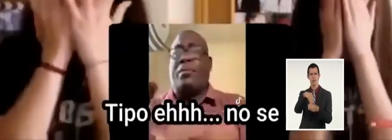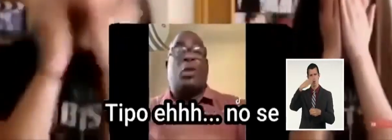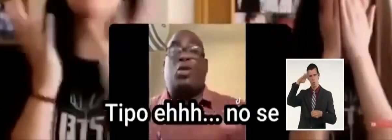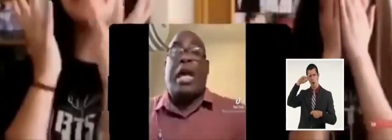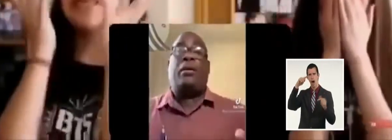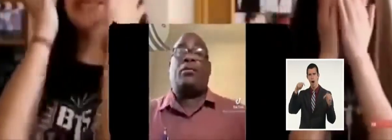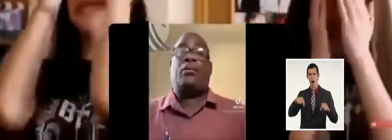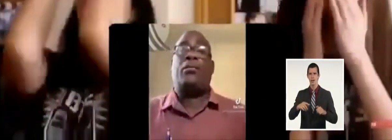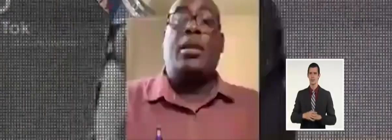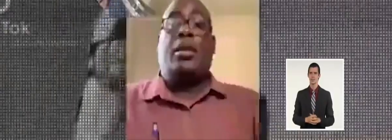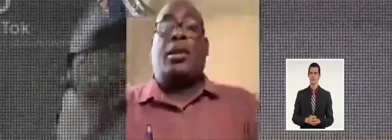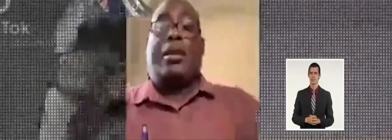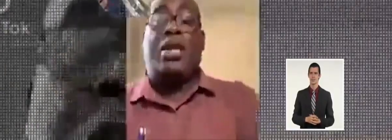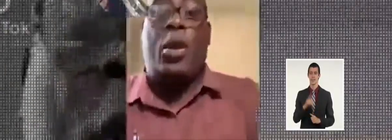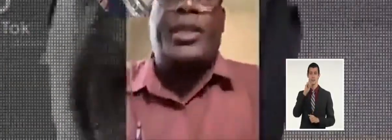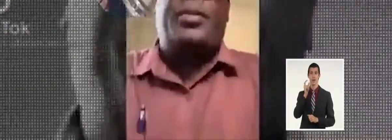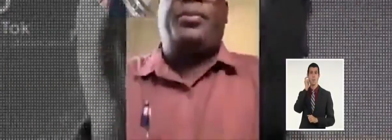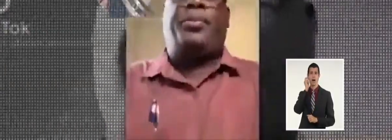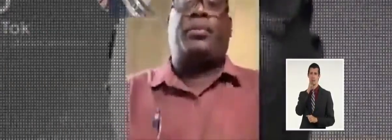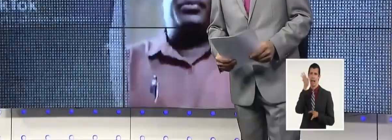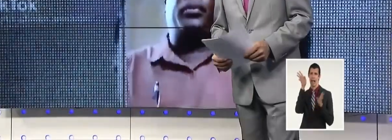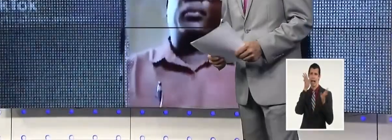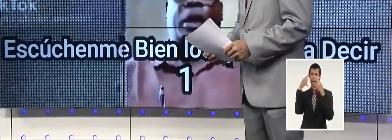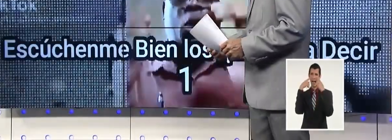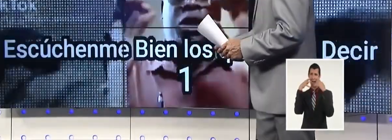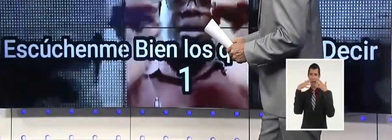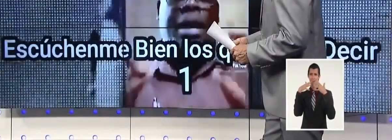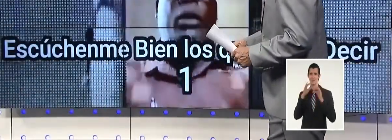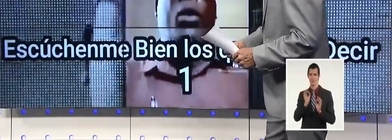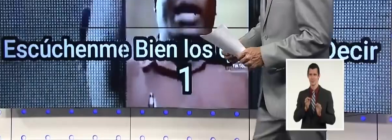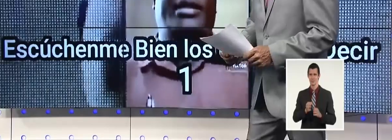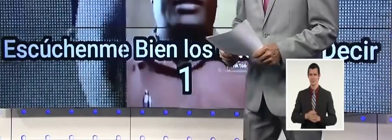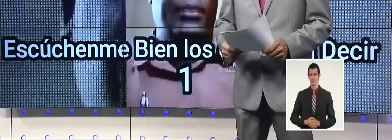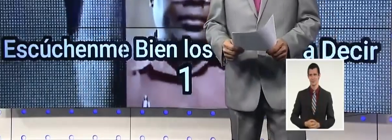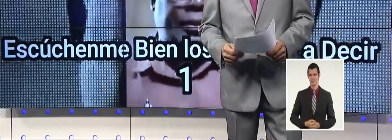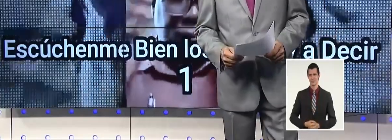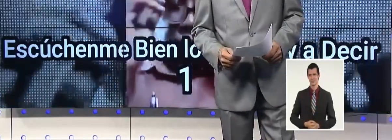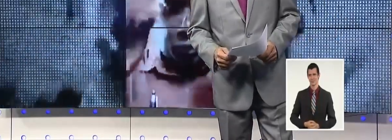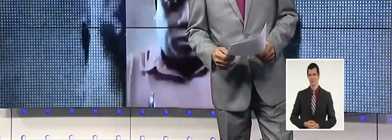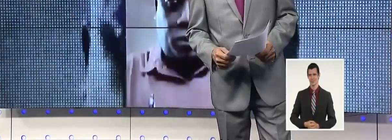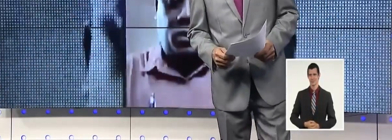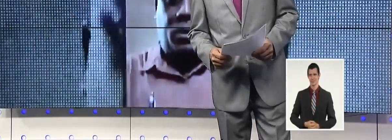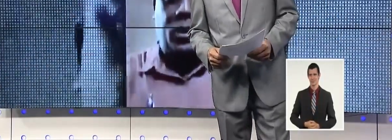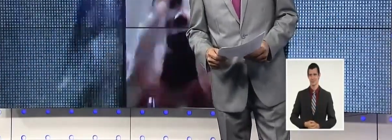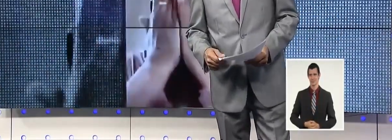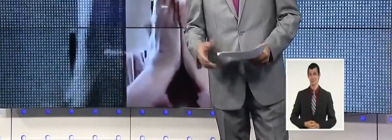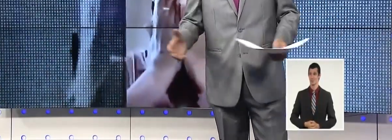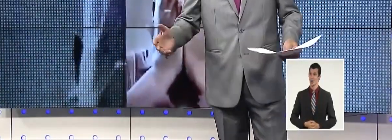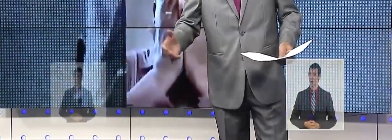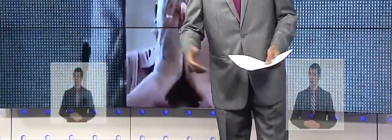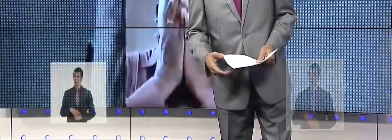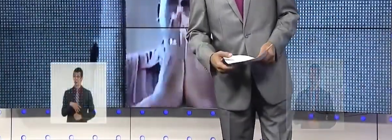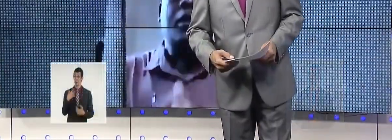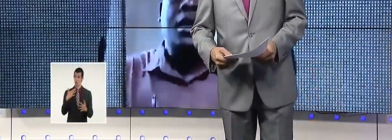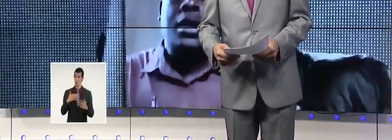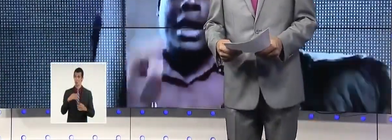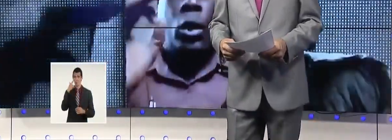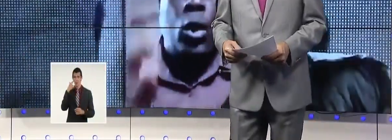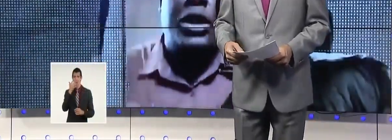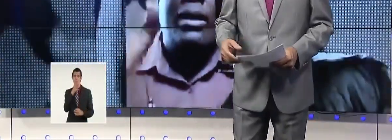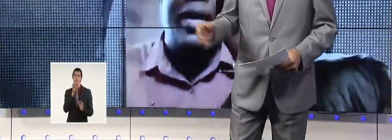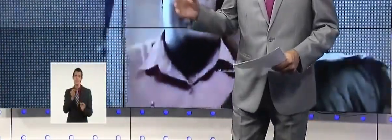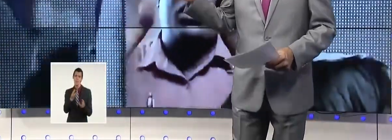tipo, no sé. Señores, escúchenme bien lo que voy a decir. Tremendo. Sé que puede mover a